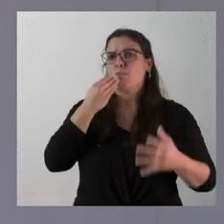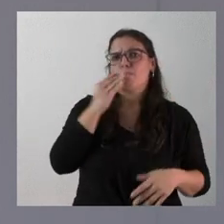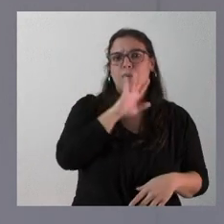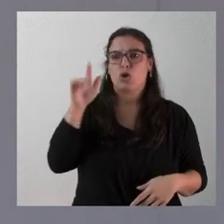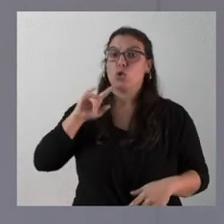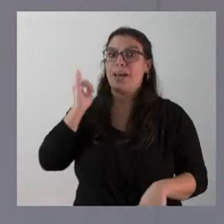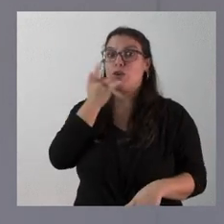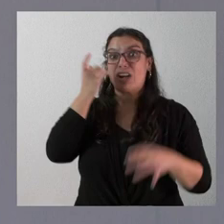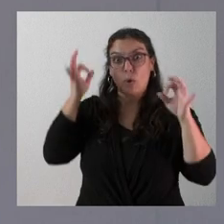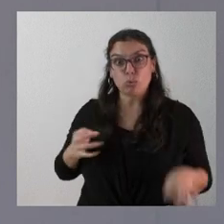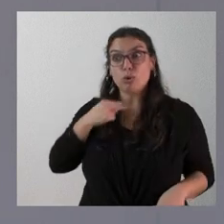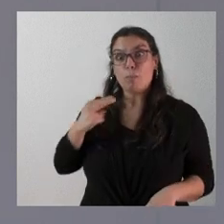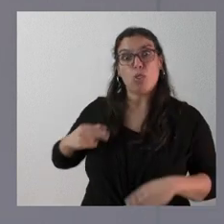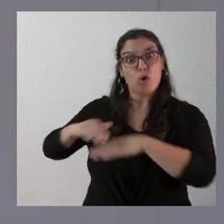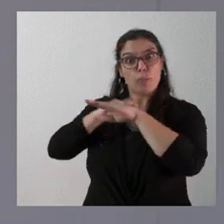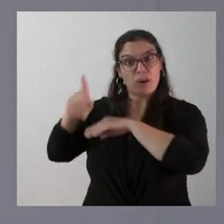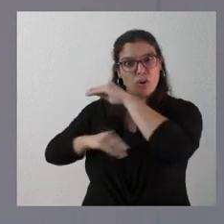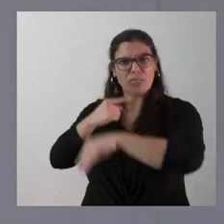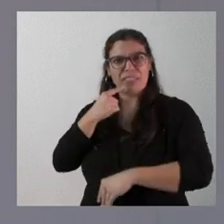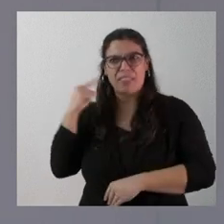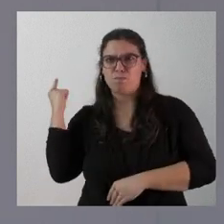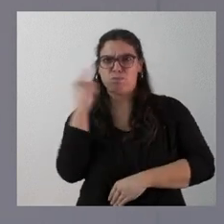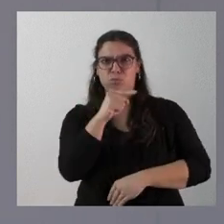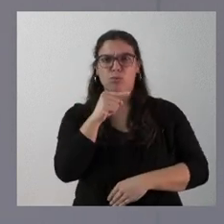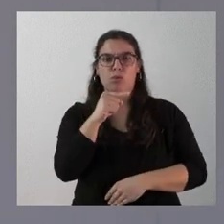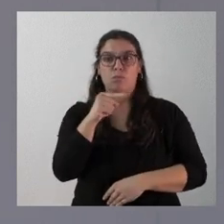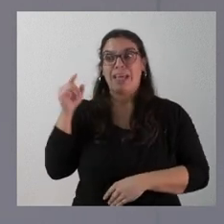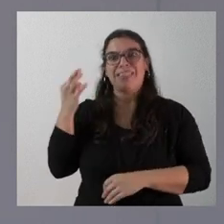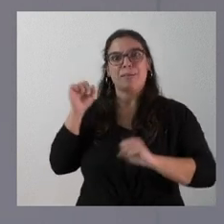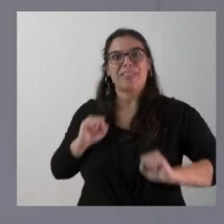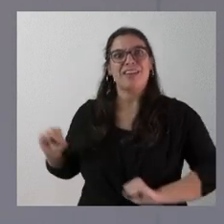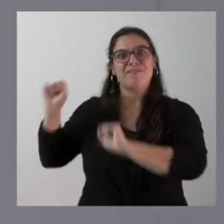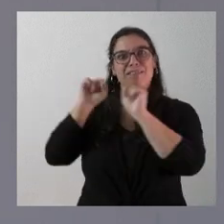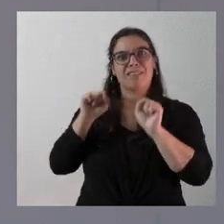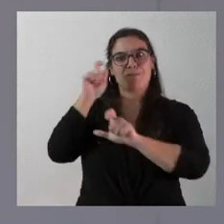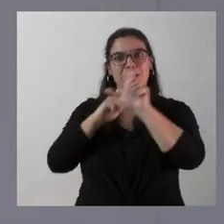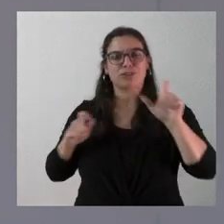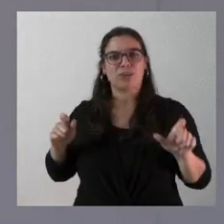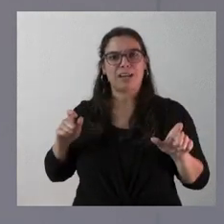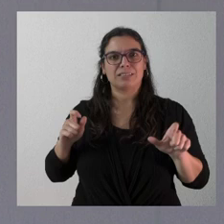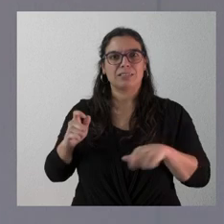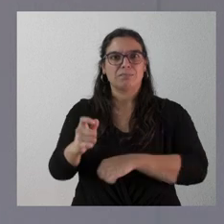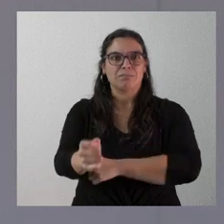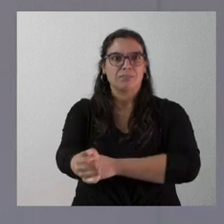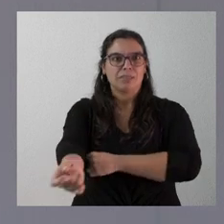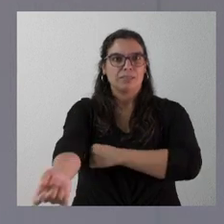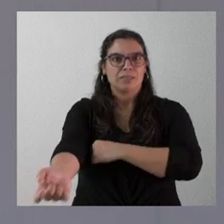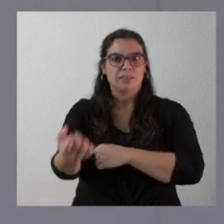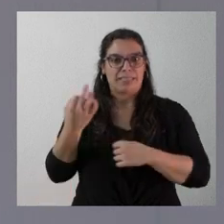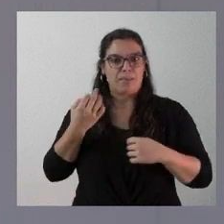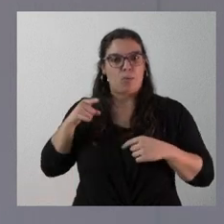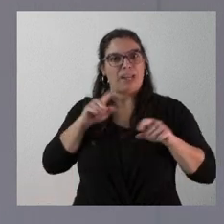un error que lo haga precisamente el gobierno que el gobierno que es el que tiene que defender a las personas en España que se tenía que haber defendidas por el gobierno